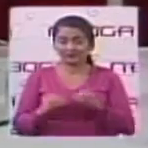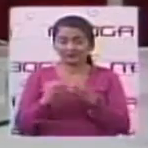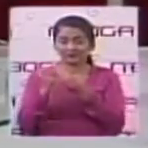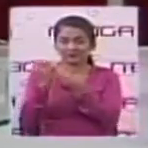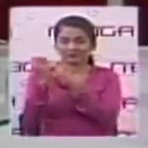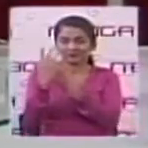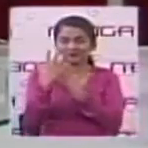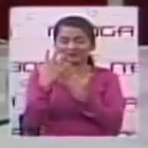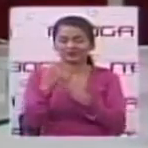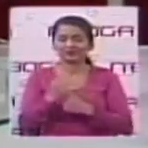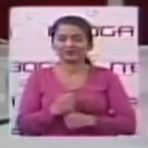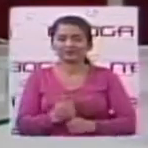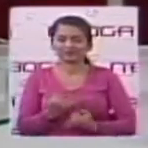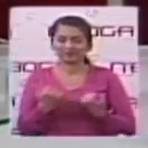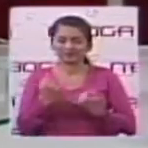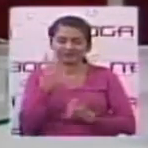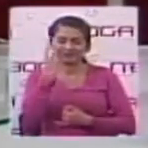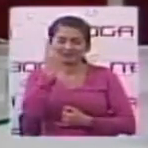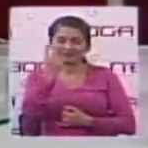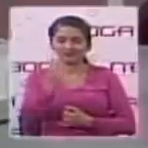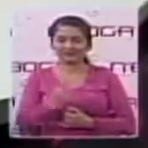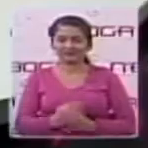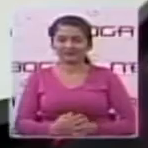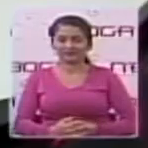completo informe que usted no se puede perder a continuación.